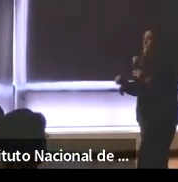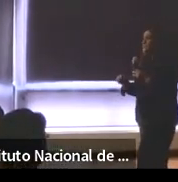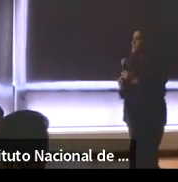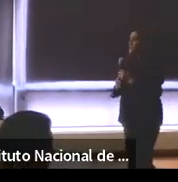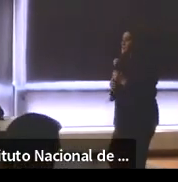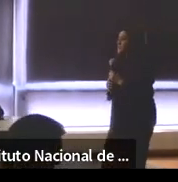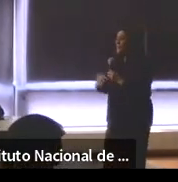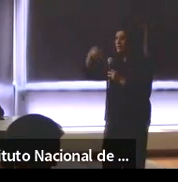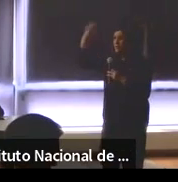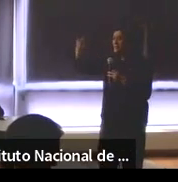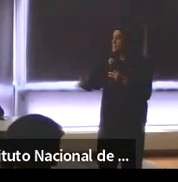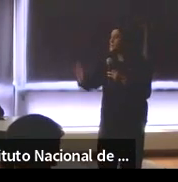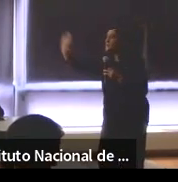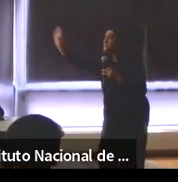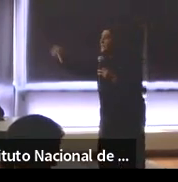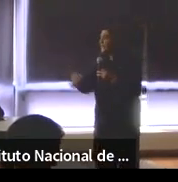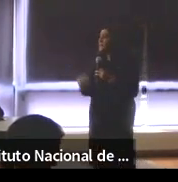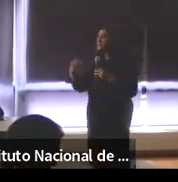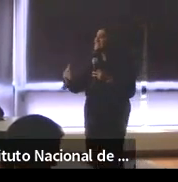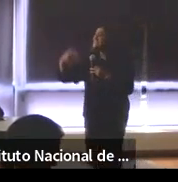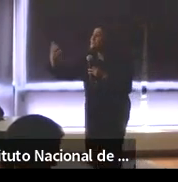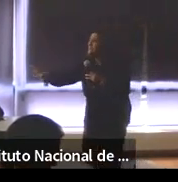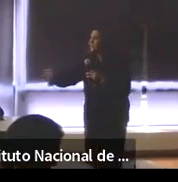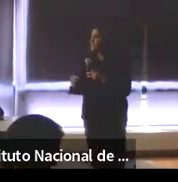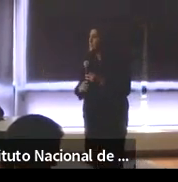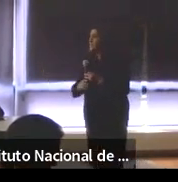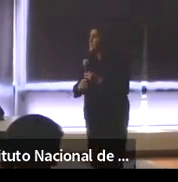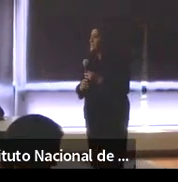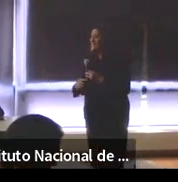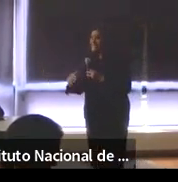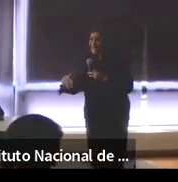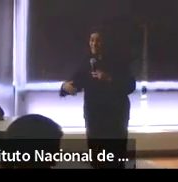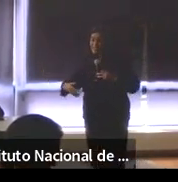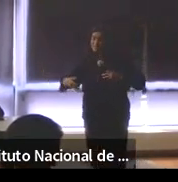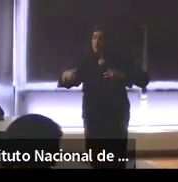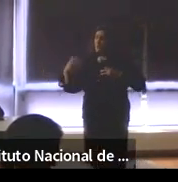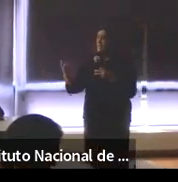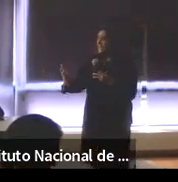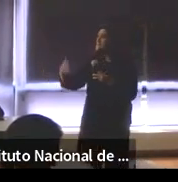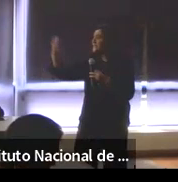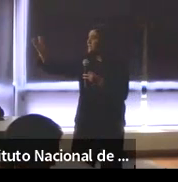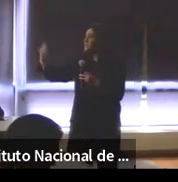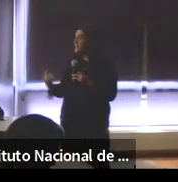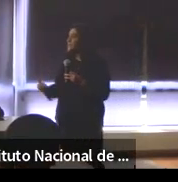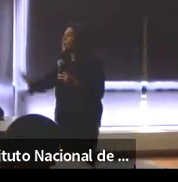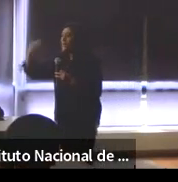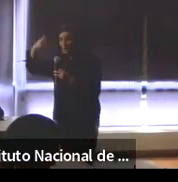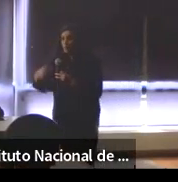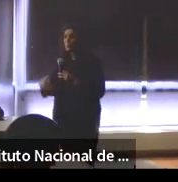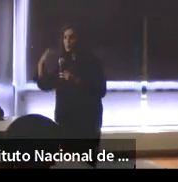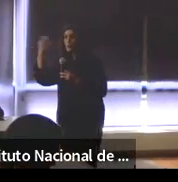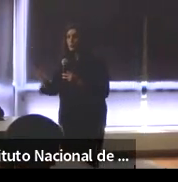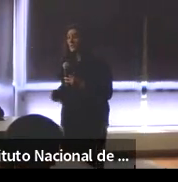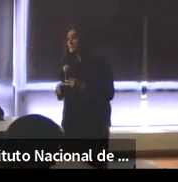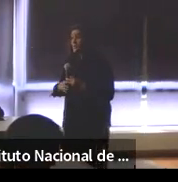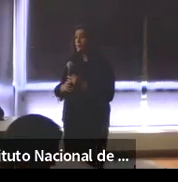sabes cuál es tu misión cuando te llaman no sabes para qué pero estás dispuesto Y esa disponibilidad tiene que ver con el